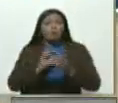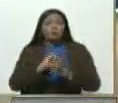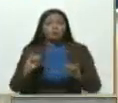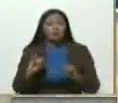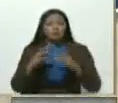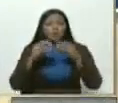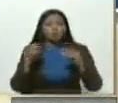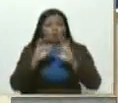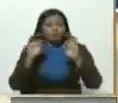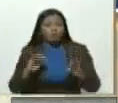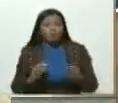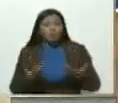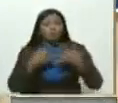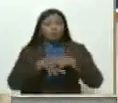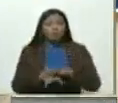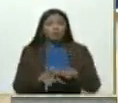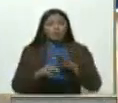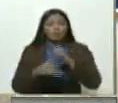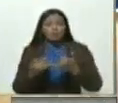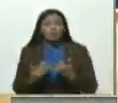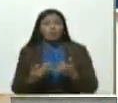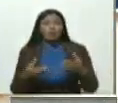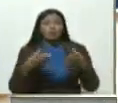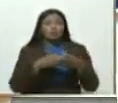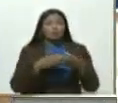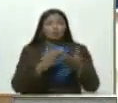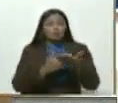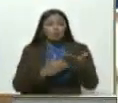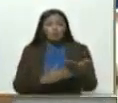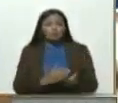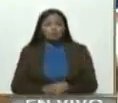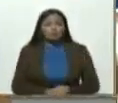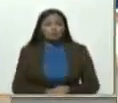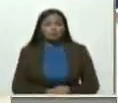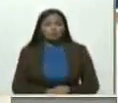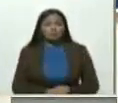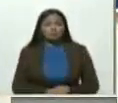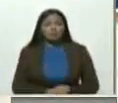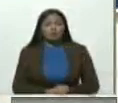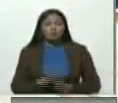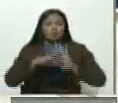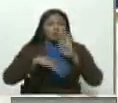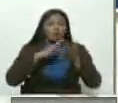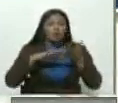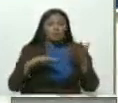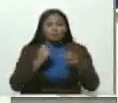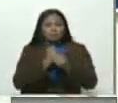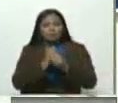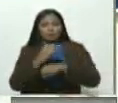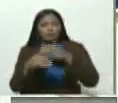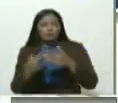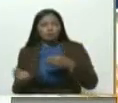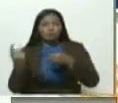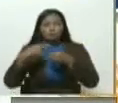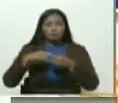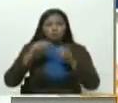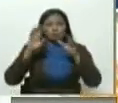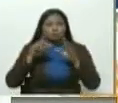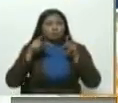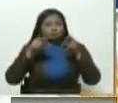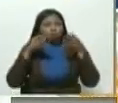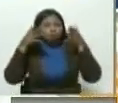los integrantes de la Comisión Preliminar un cronograma de trabajo al cual nos vamos a ceñir